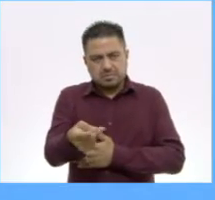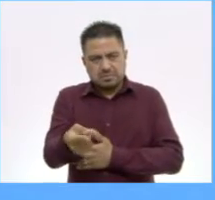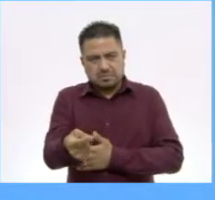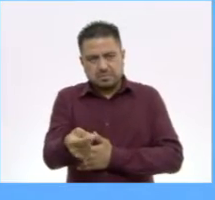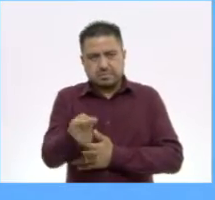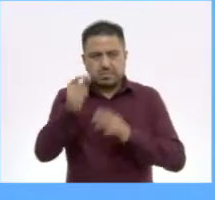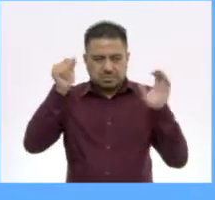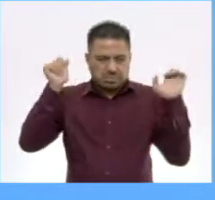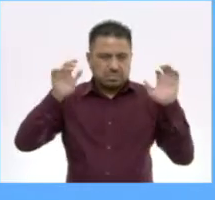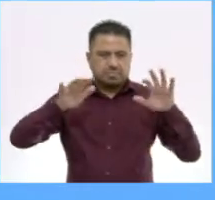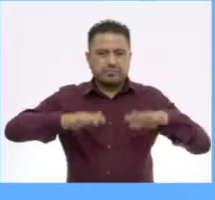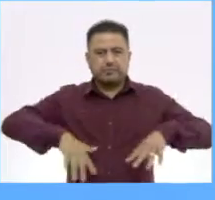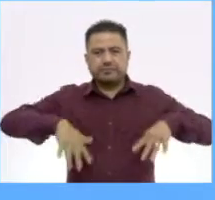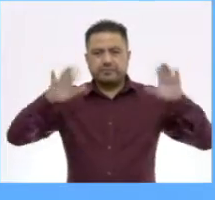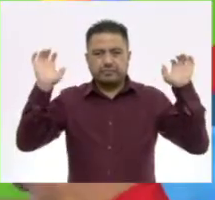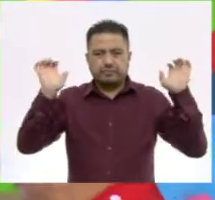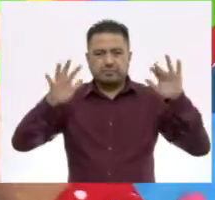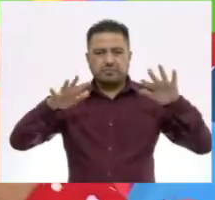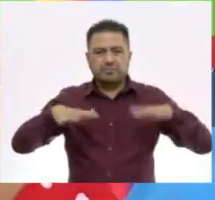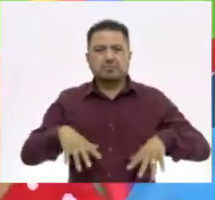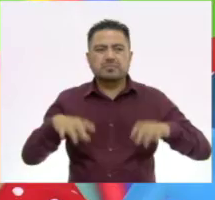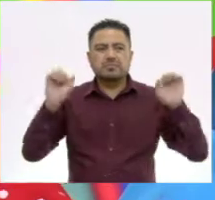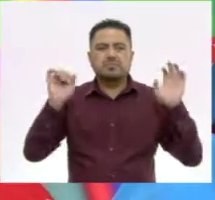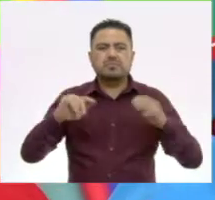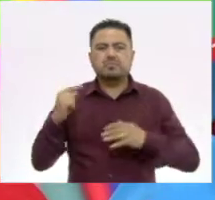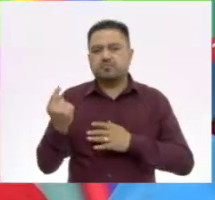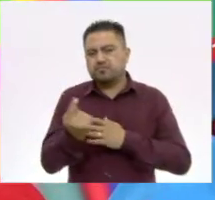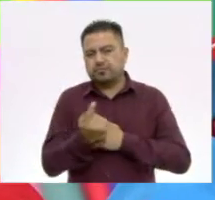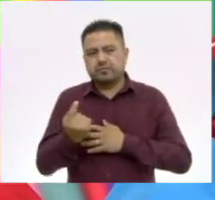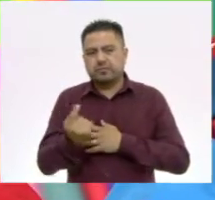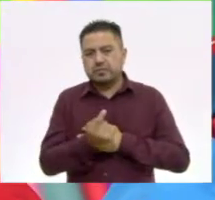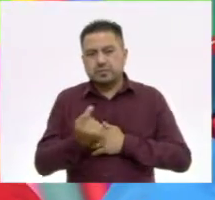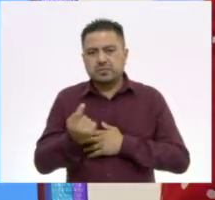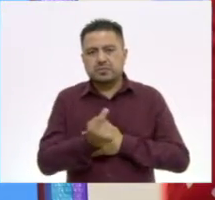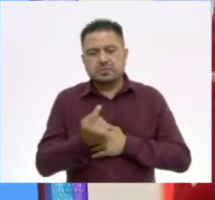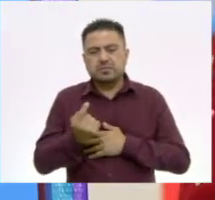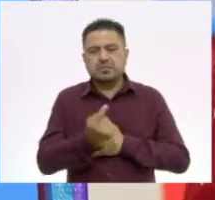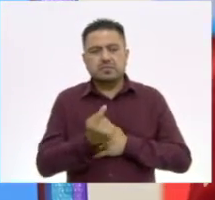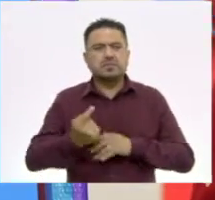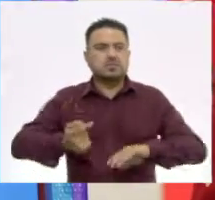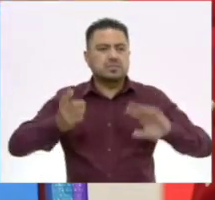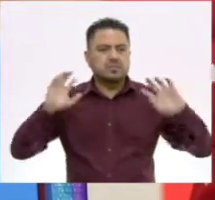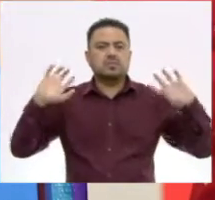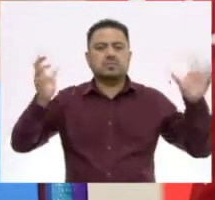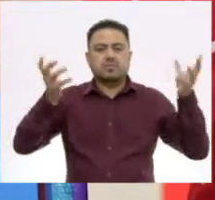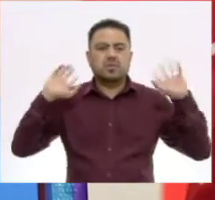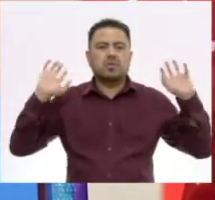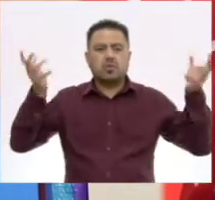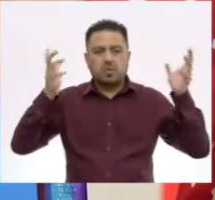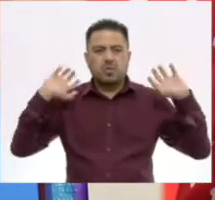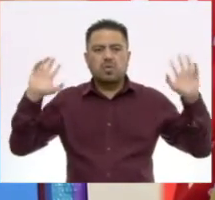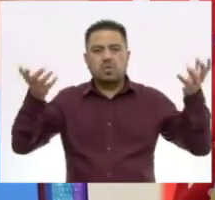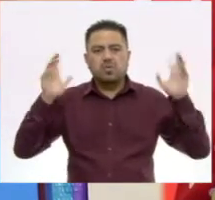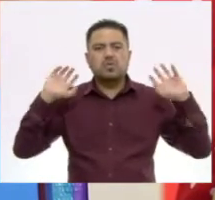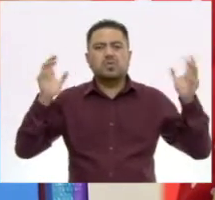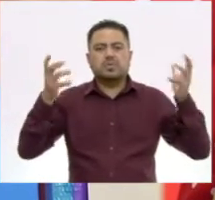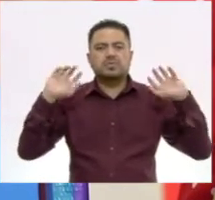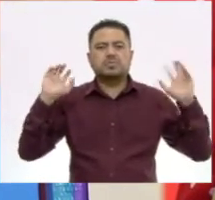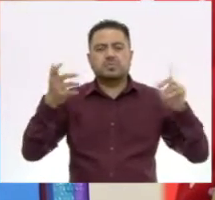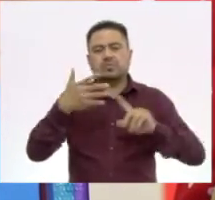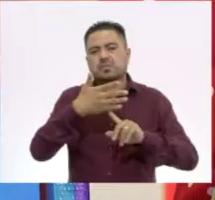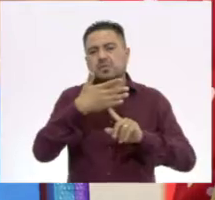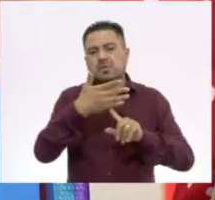la lluvia la licuadora y la sirena de